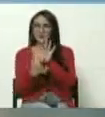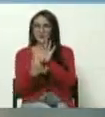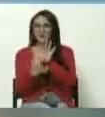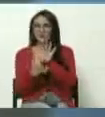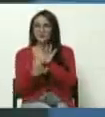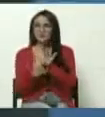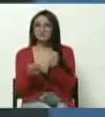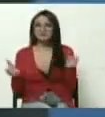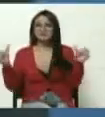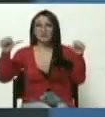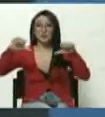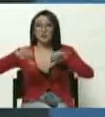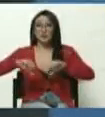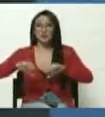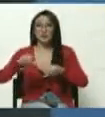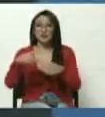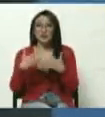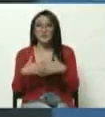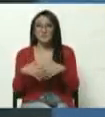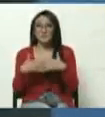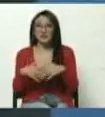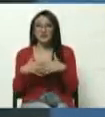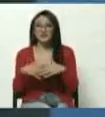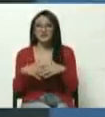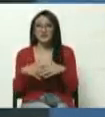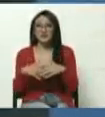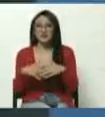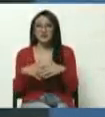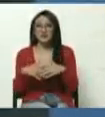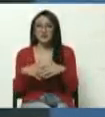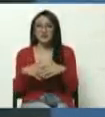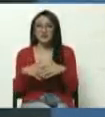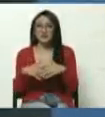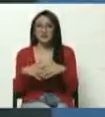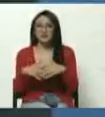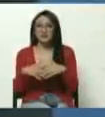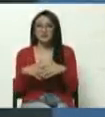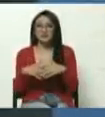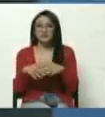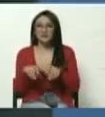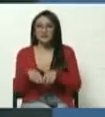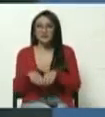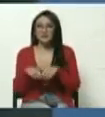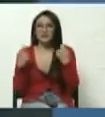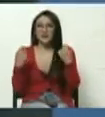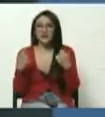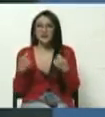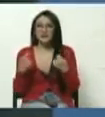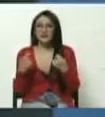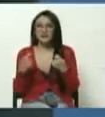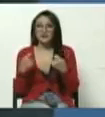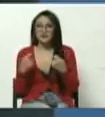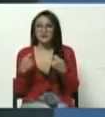de destrucción, devastación y deterioro